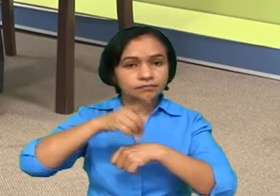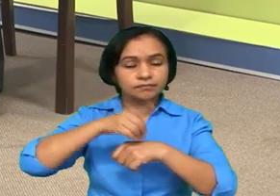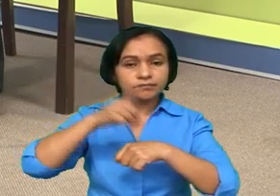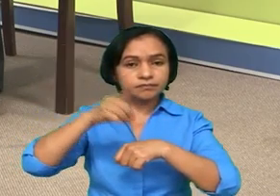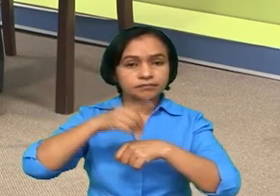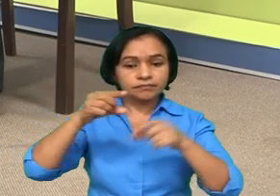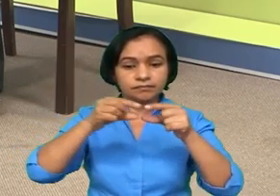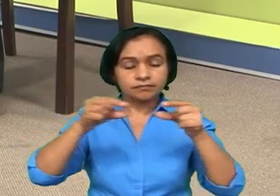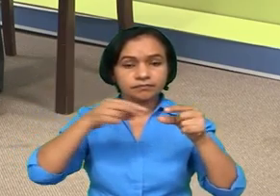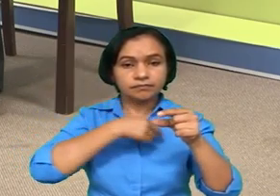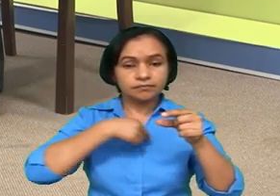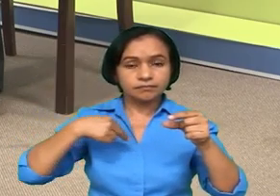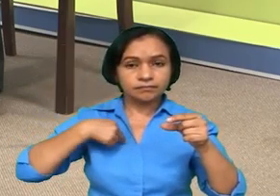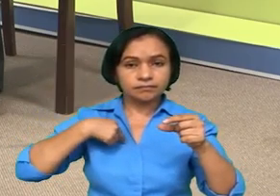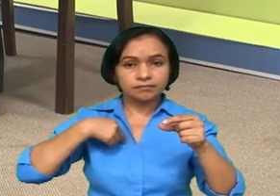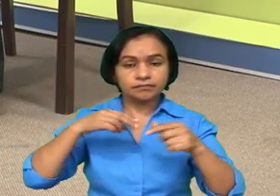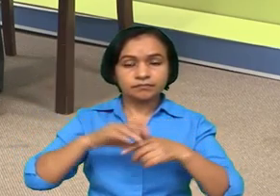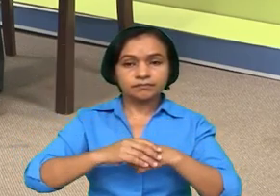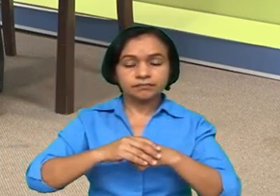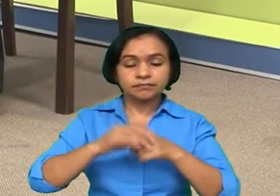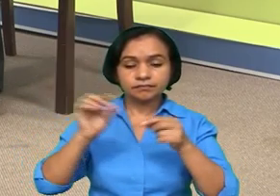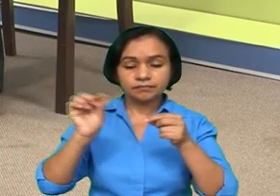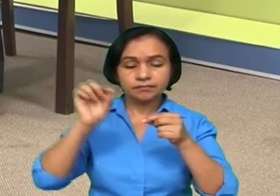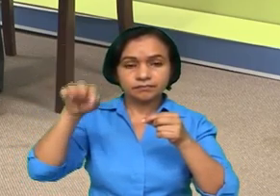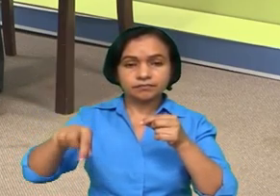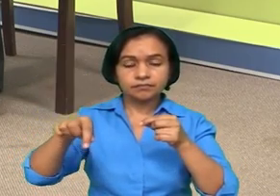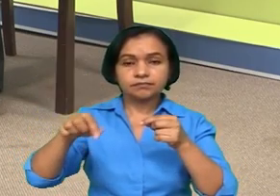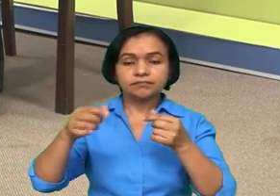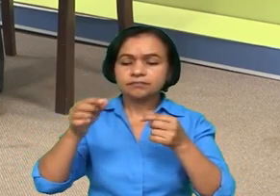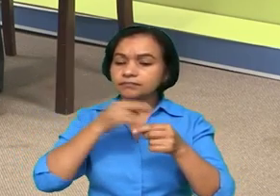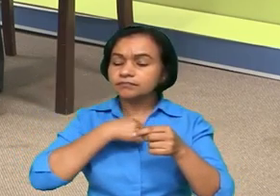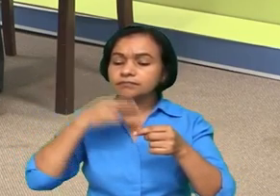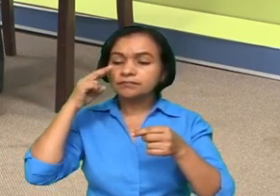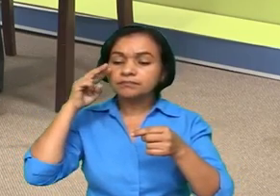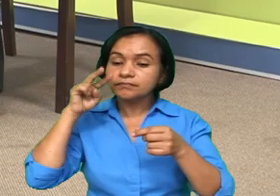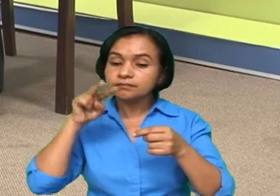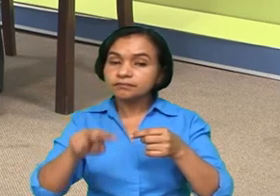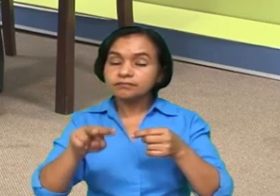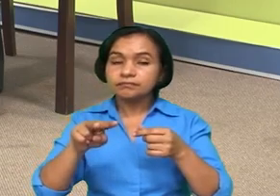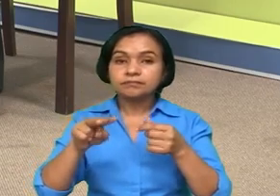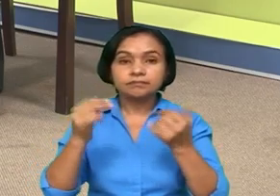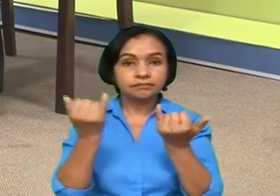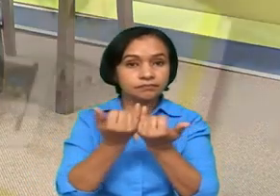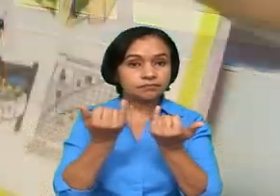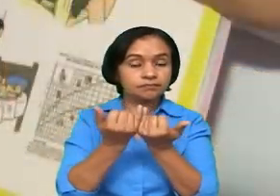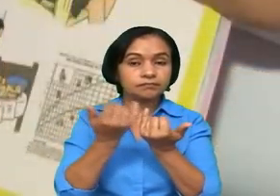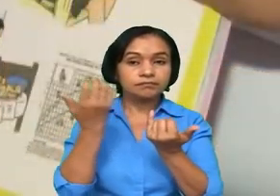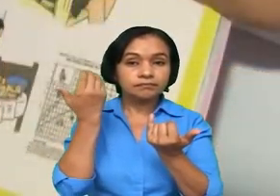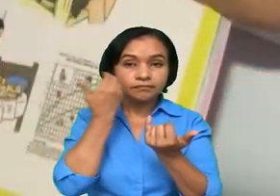lo hace en el momento de la consulta, para determinar si hay o no hay infección, sobre todo